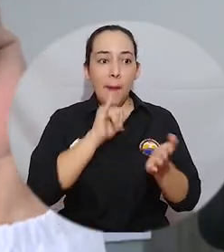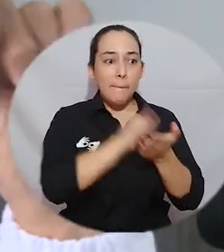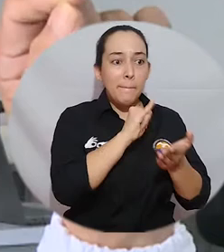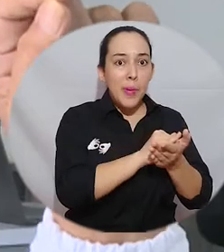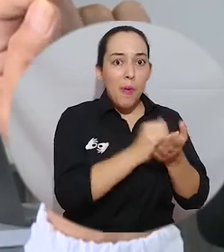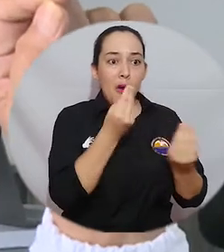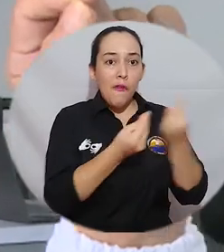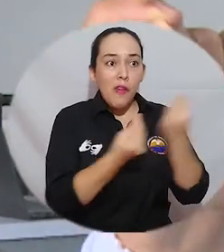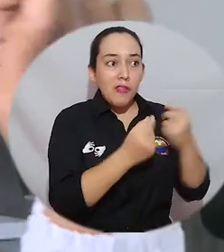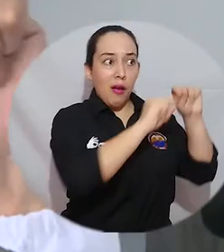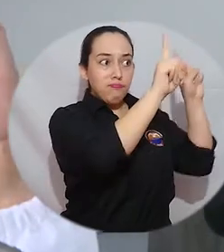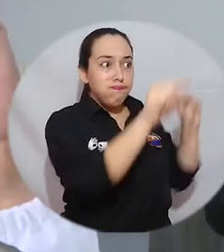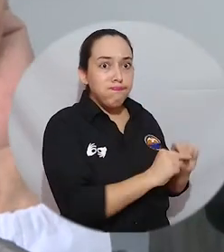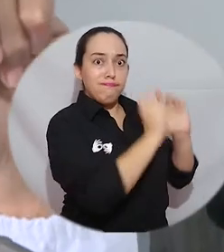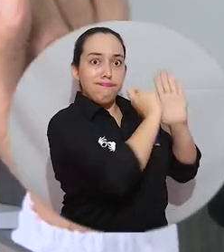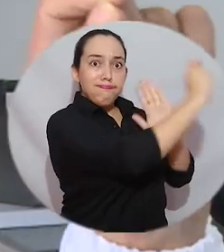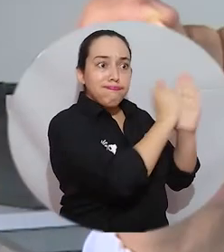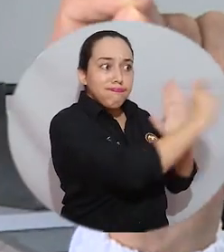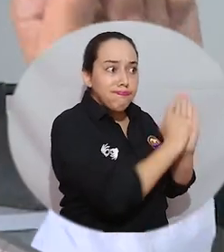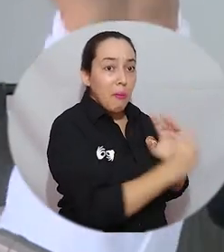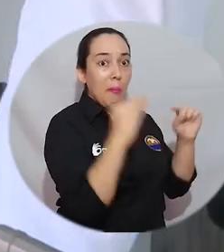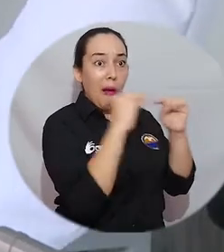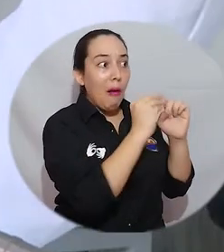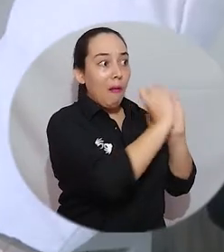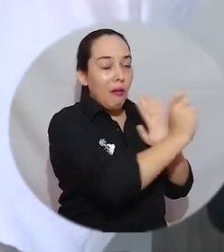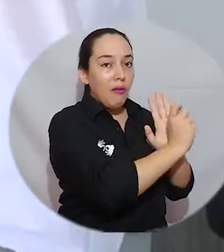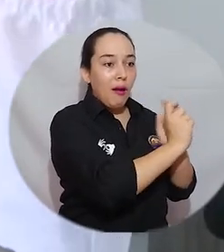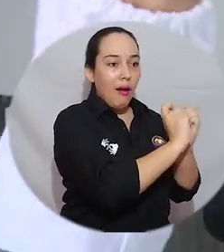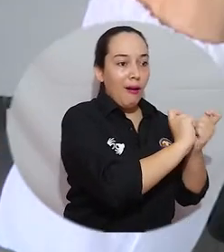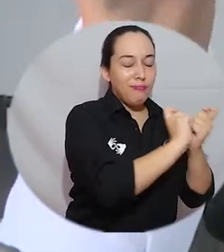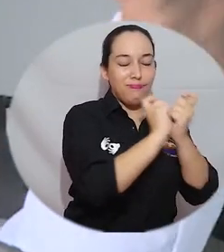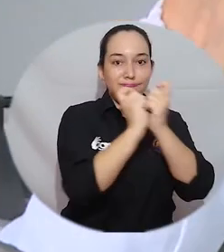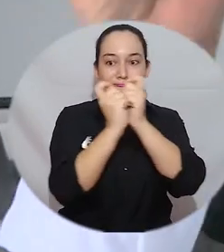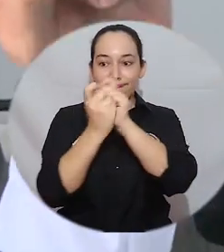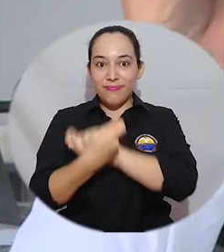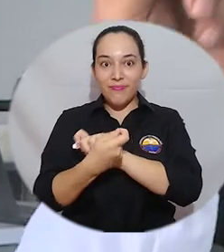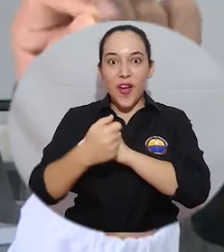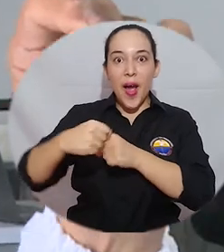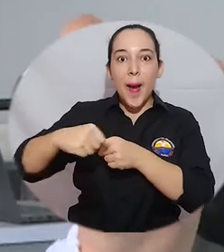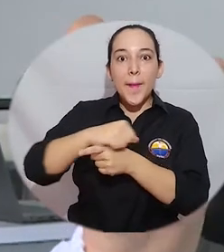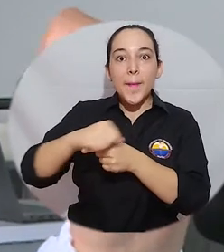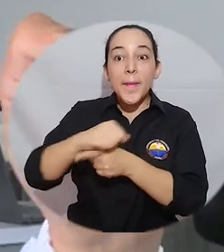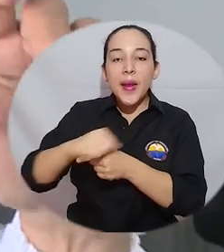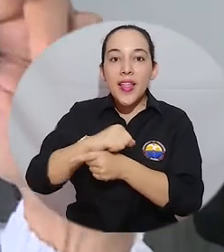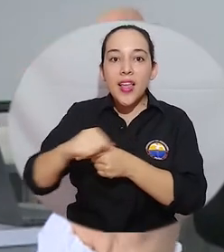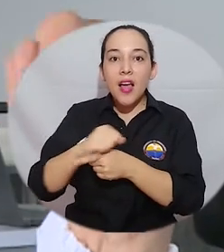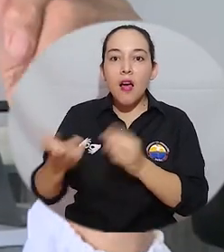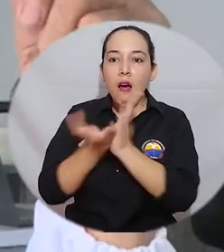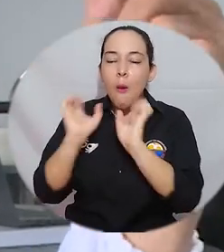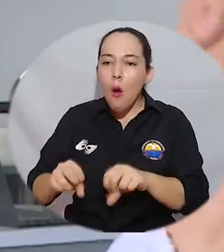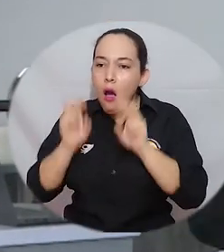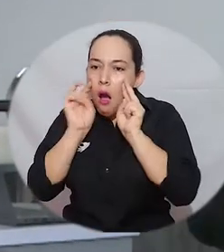la física. Es decir, vamos a salir de una física de tablero y marcador a